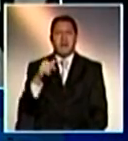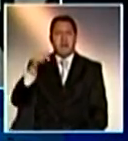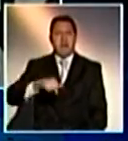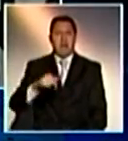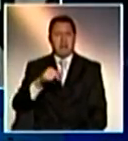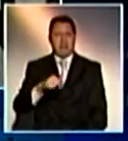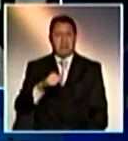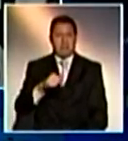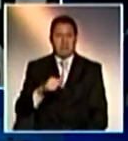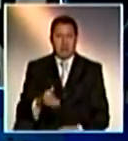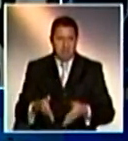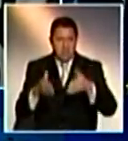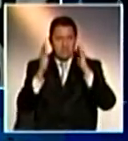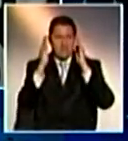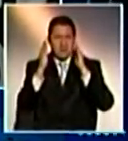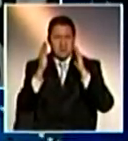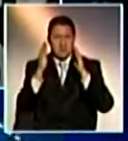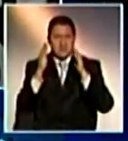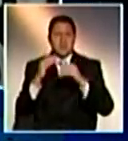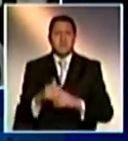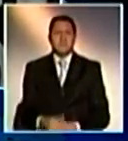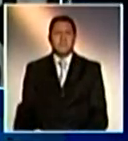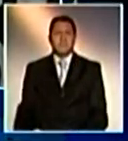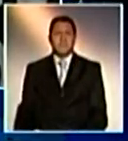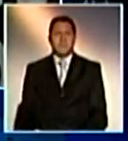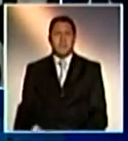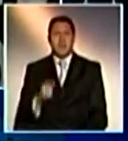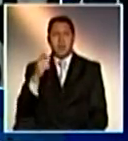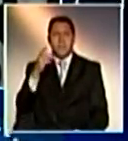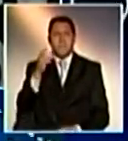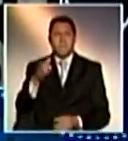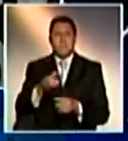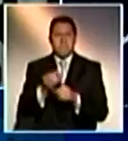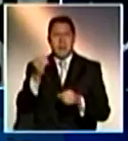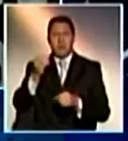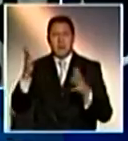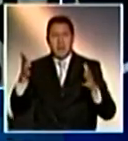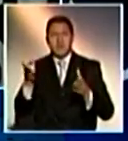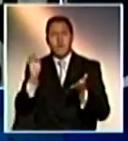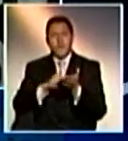la sede del partido ubicada en Los Palos Grandes. Reini, de